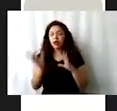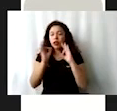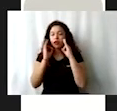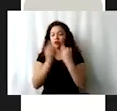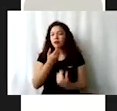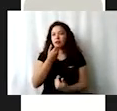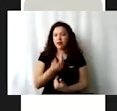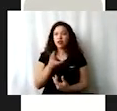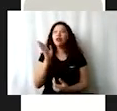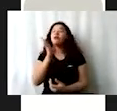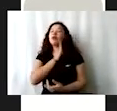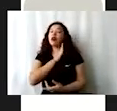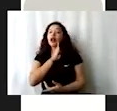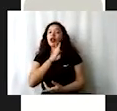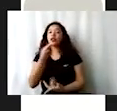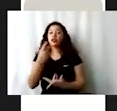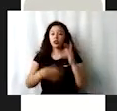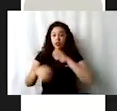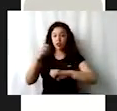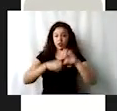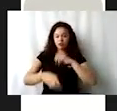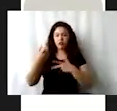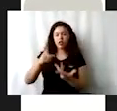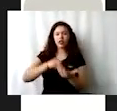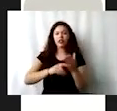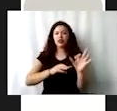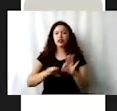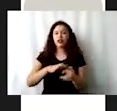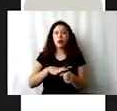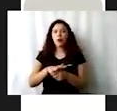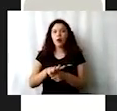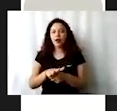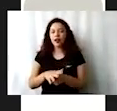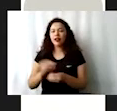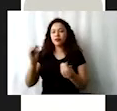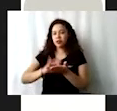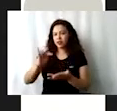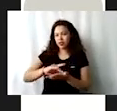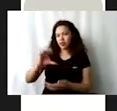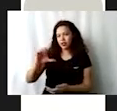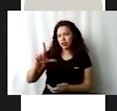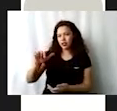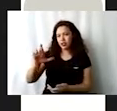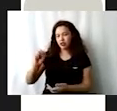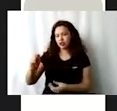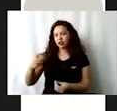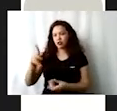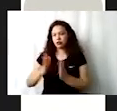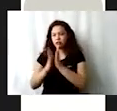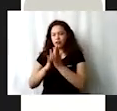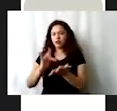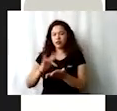la labor dentro de su empresa de cada uno de ustedes? Te agradezco, Carlos, por tu participación. Muchas gracias. Este